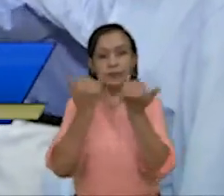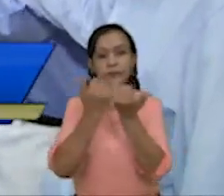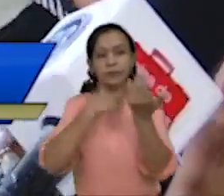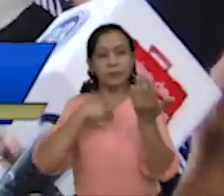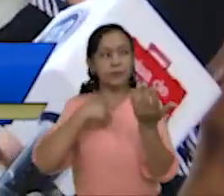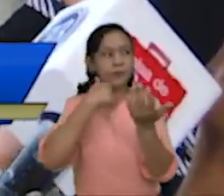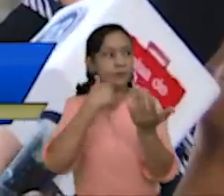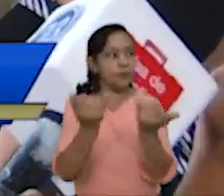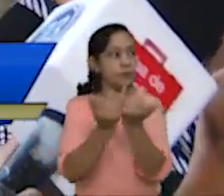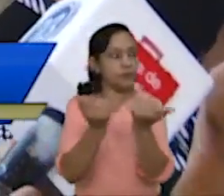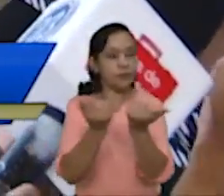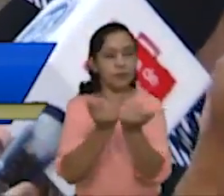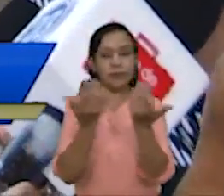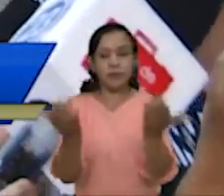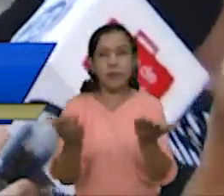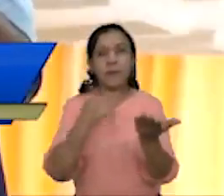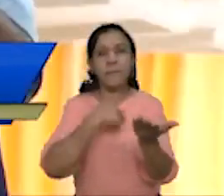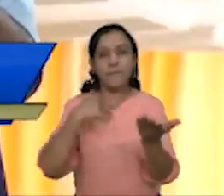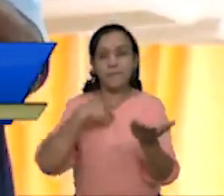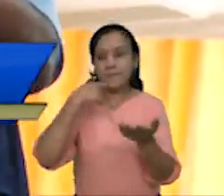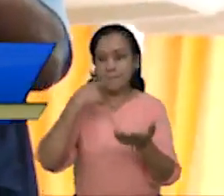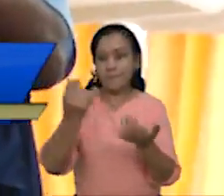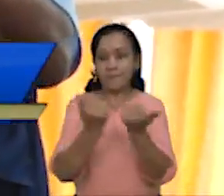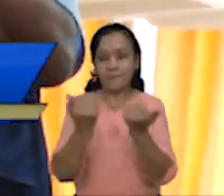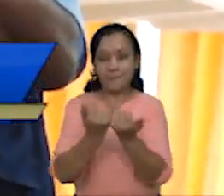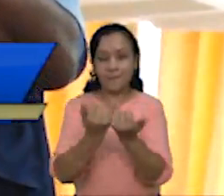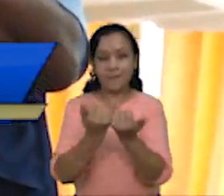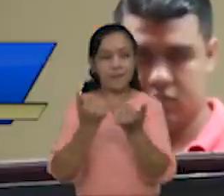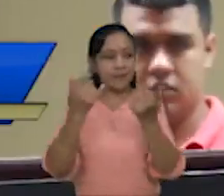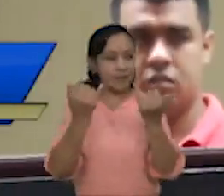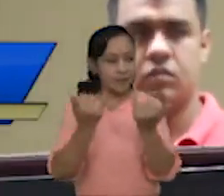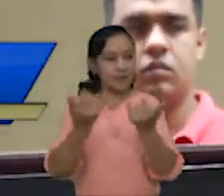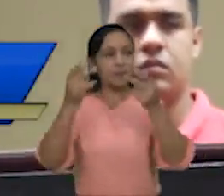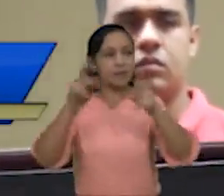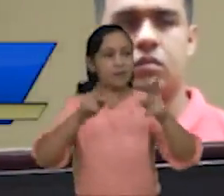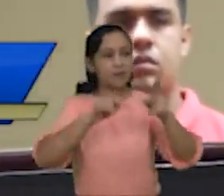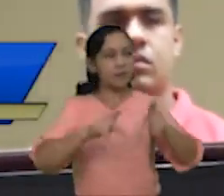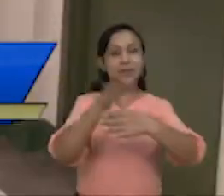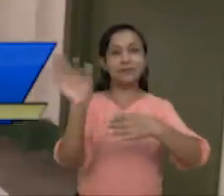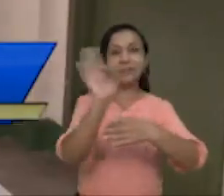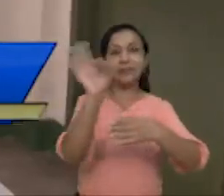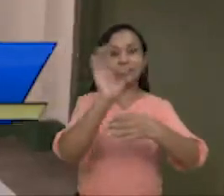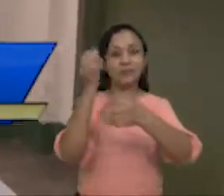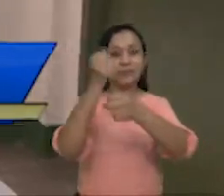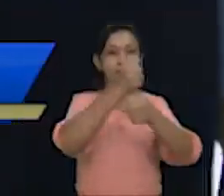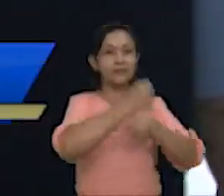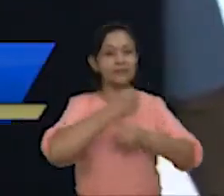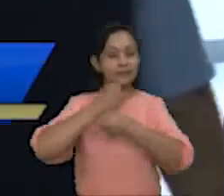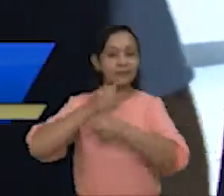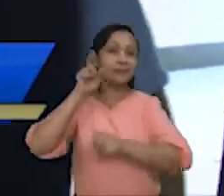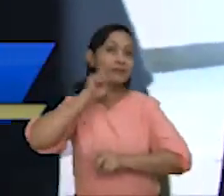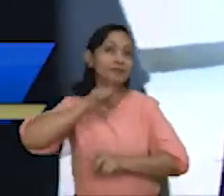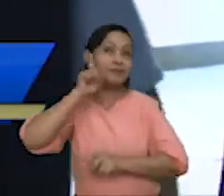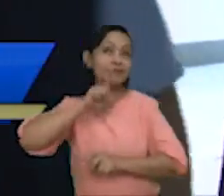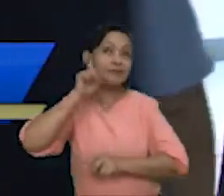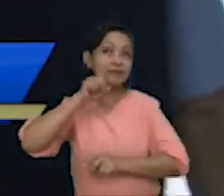propia, pero que a partir de abril del 2018 sí fuimos parte de toda esa estructura creada de industrias mediáticas para mentirle a la gente,